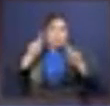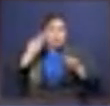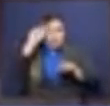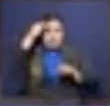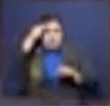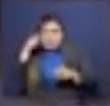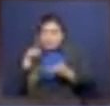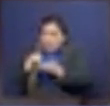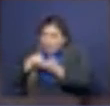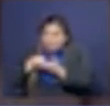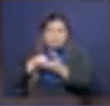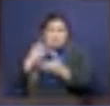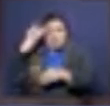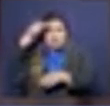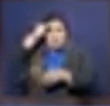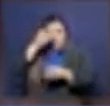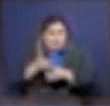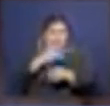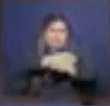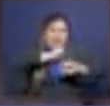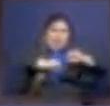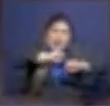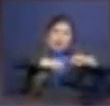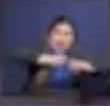Han sido 4 meses de angustia,